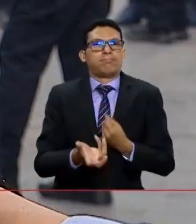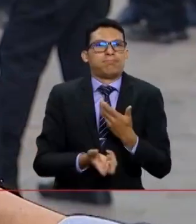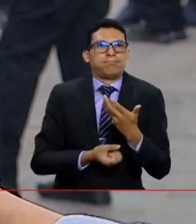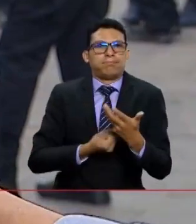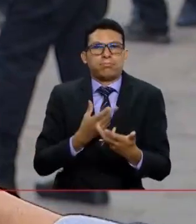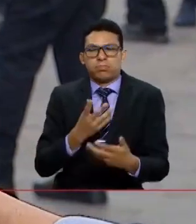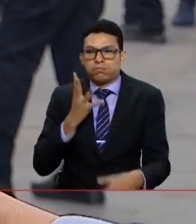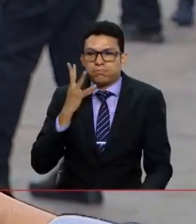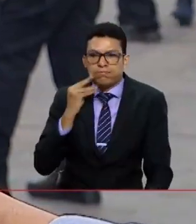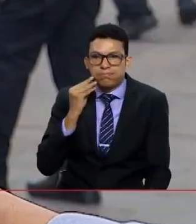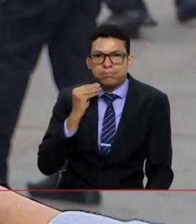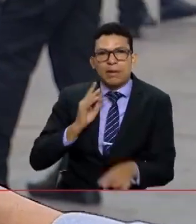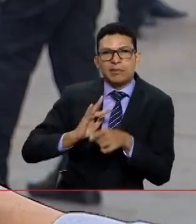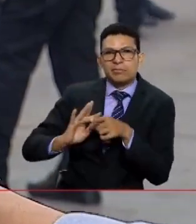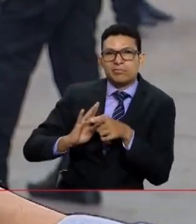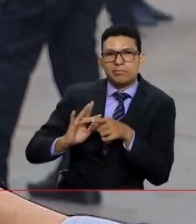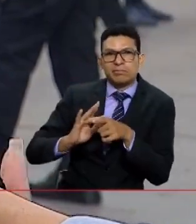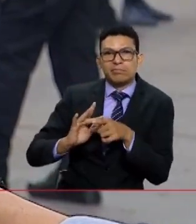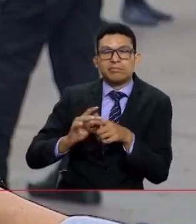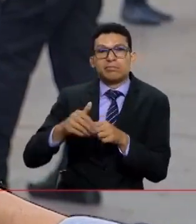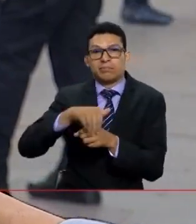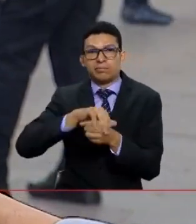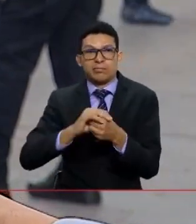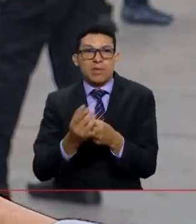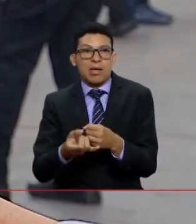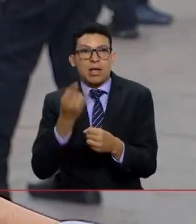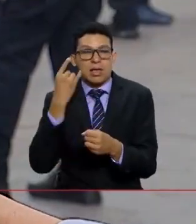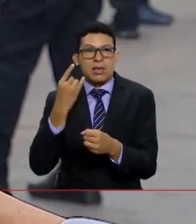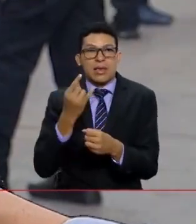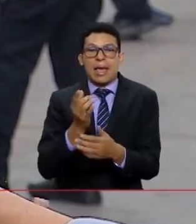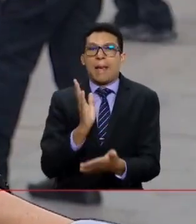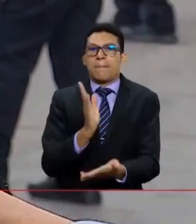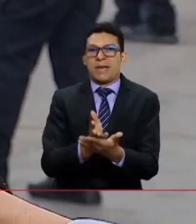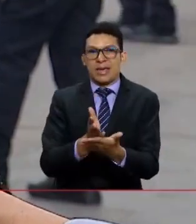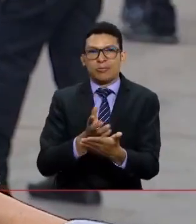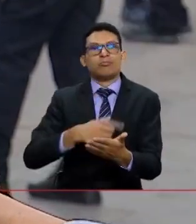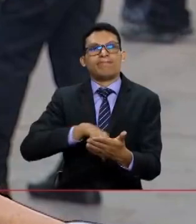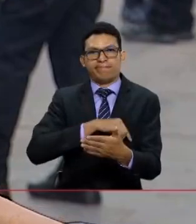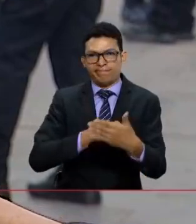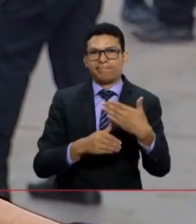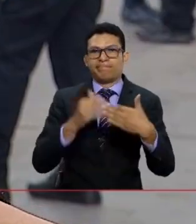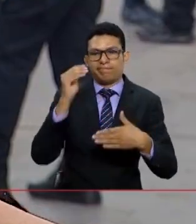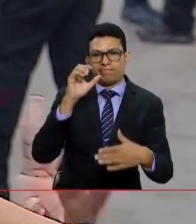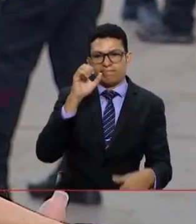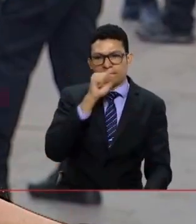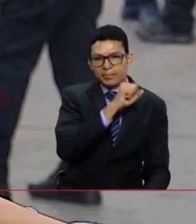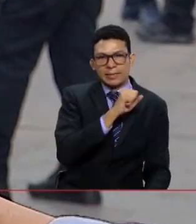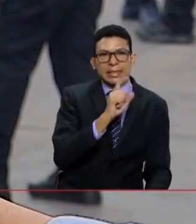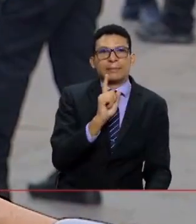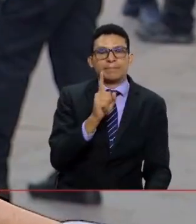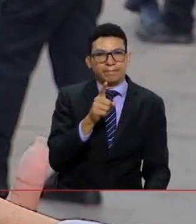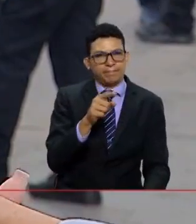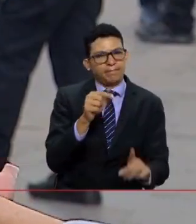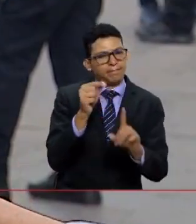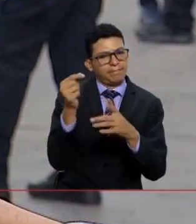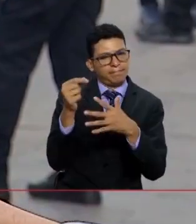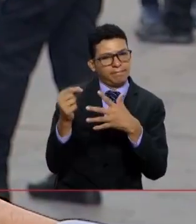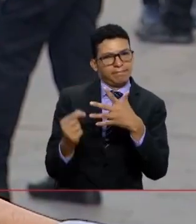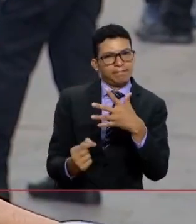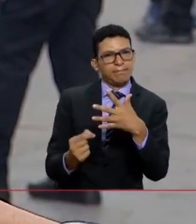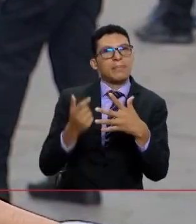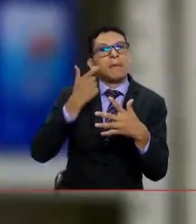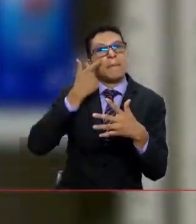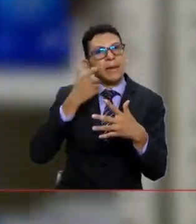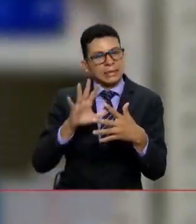su experiencia o alguna situación que de pronto tenían, y es allí donde empezamos nosotros a identificar todos estos factores que muy posiblemente